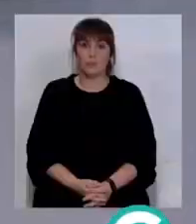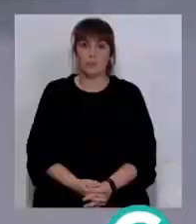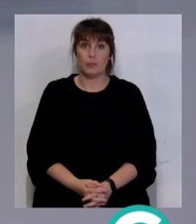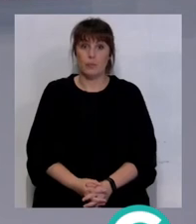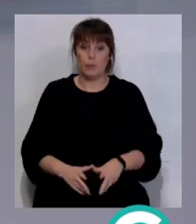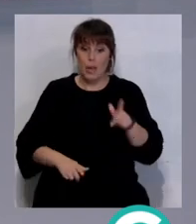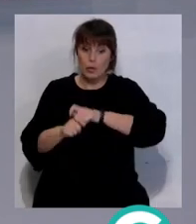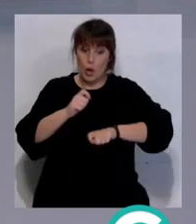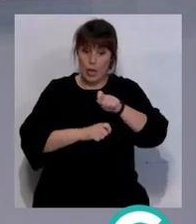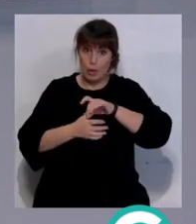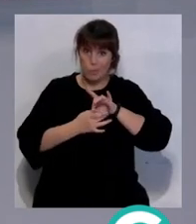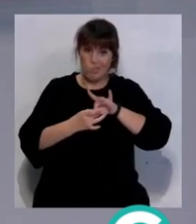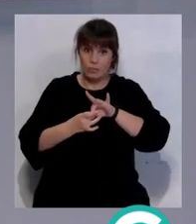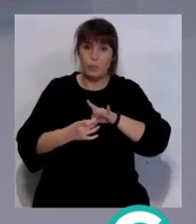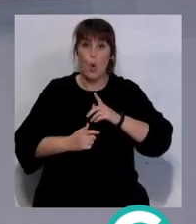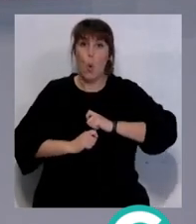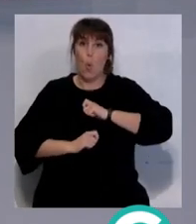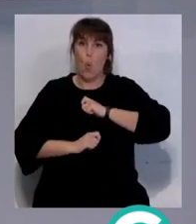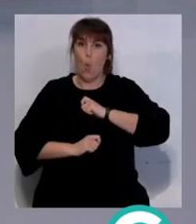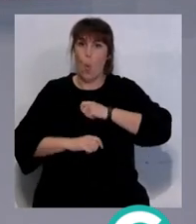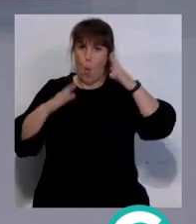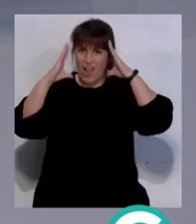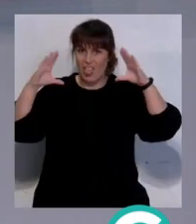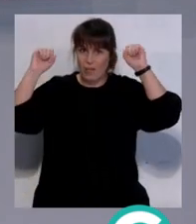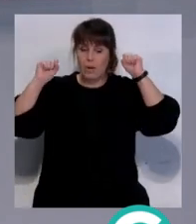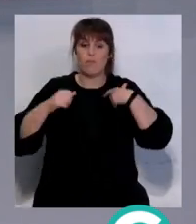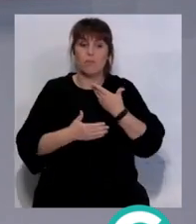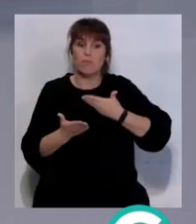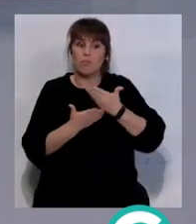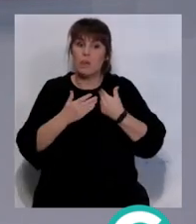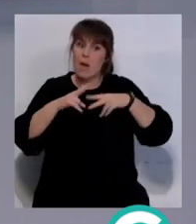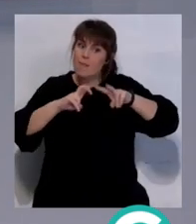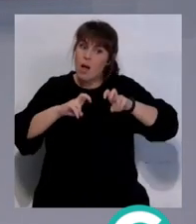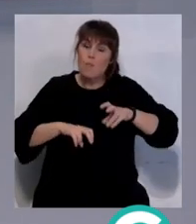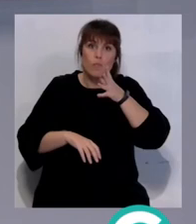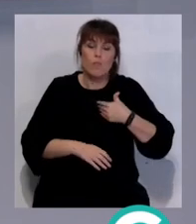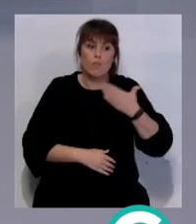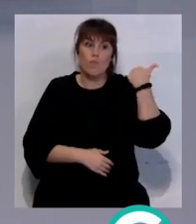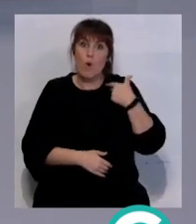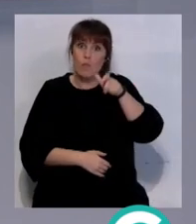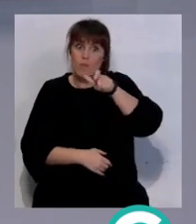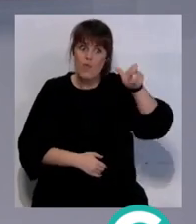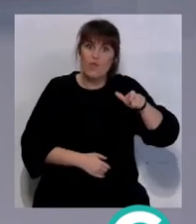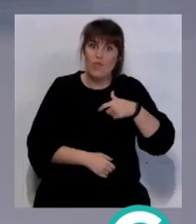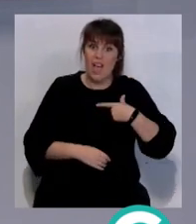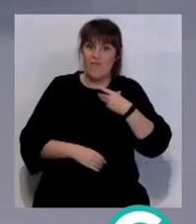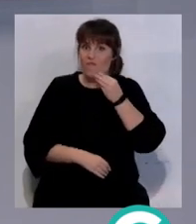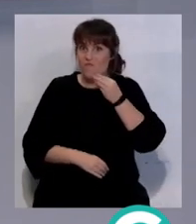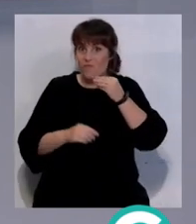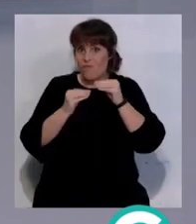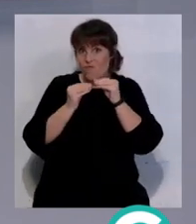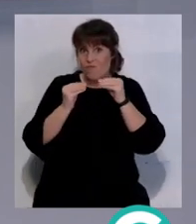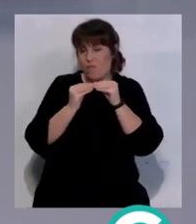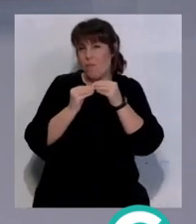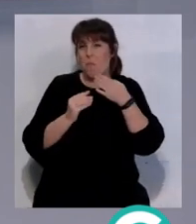La Asociación Unificada de la Guardia Civil pide investigación por la muerte de los dos agentes en Barbate. Desde la Junta de Andalucía se